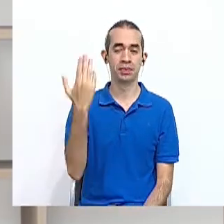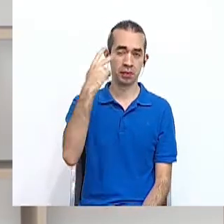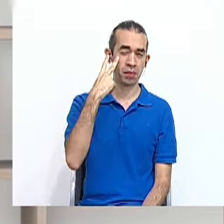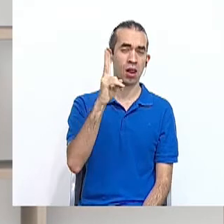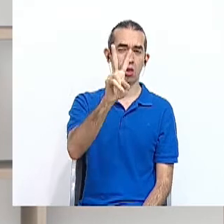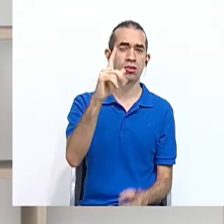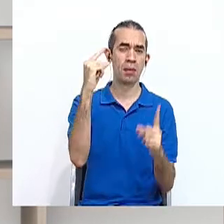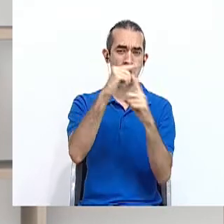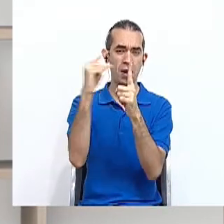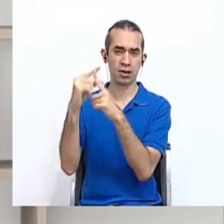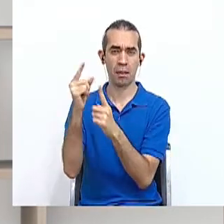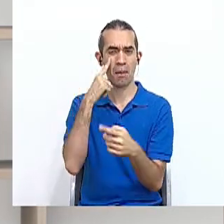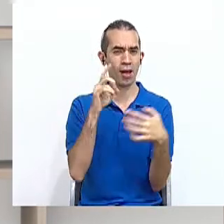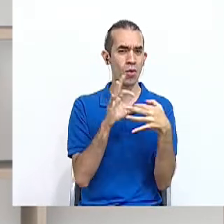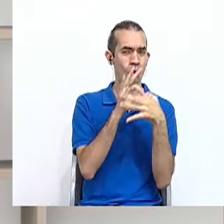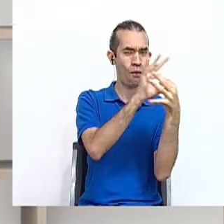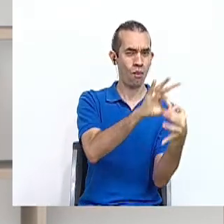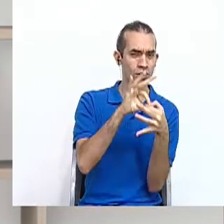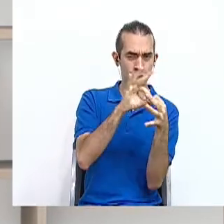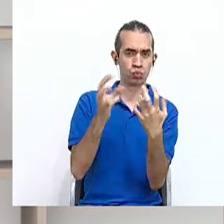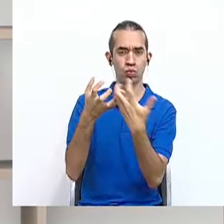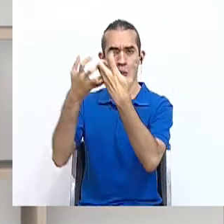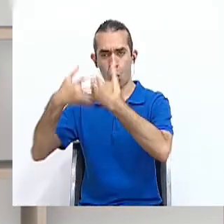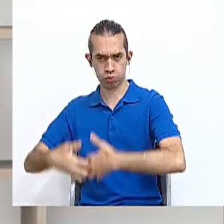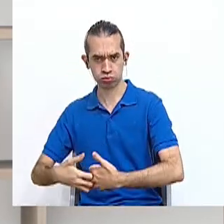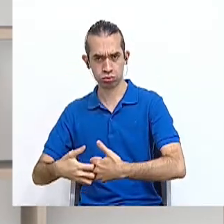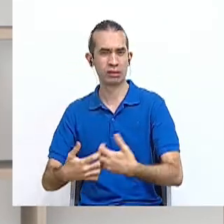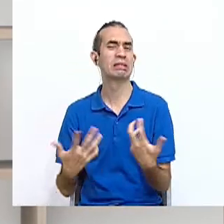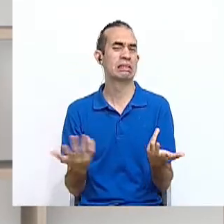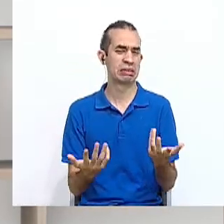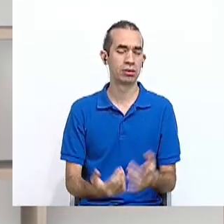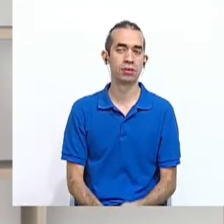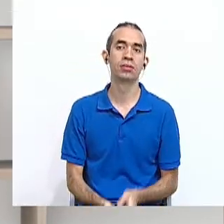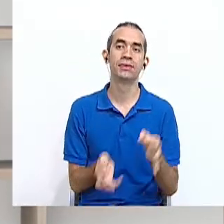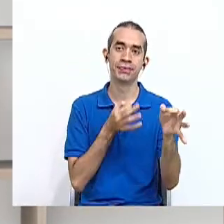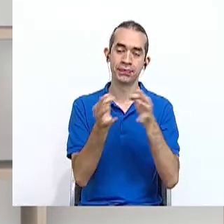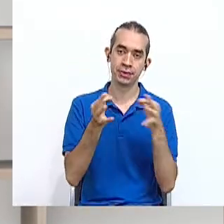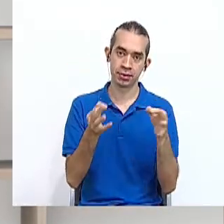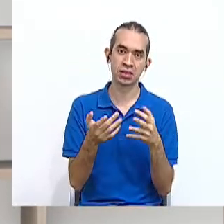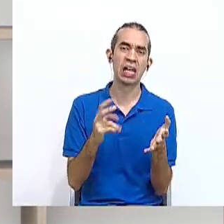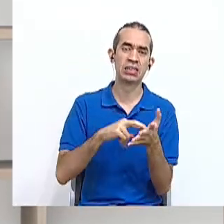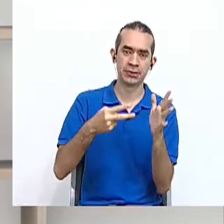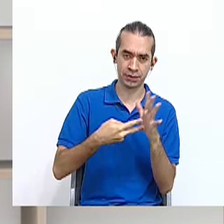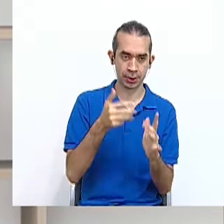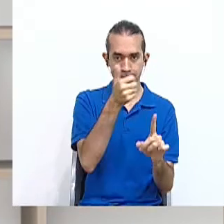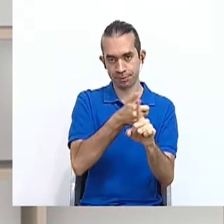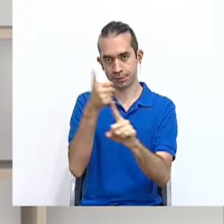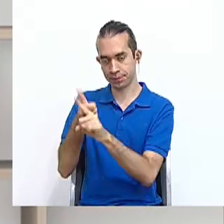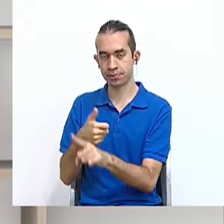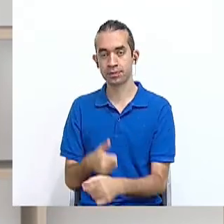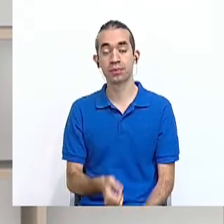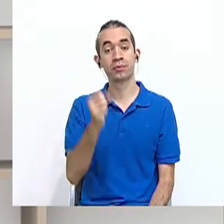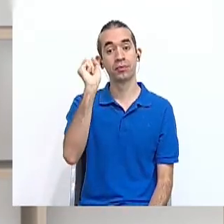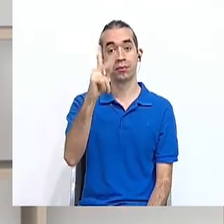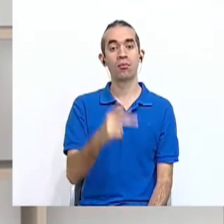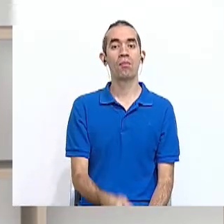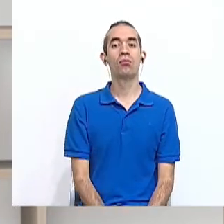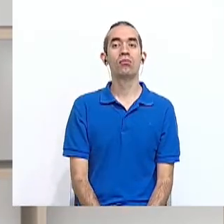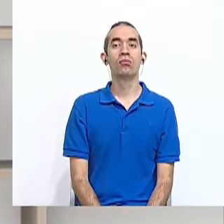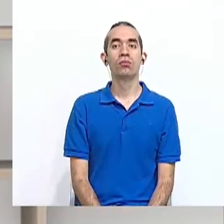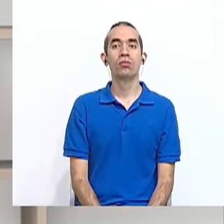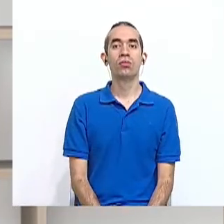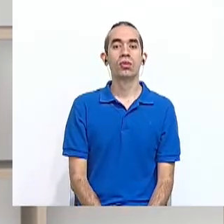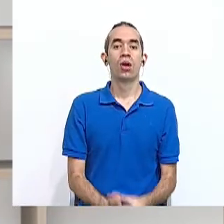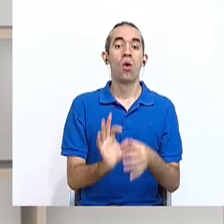profe, ¿qué es eso de cohesión y coherente? Bueno, vamos a hablar de qué es cohesión y qué es coherente, ¿ok? Vamos a hablar